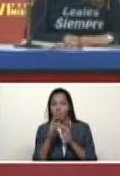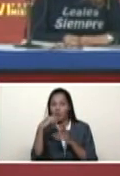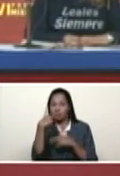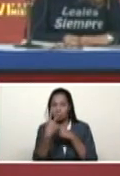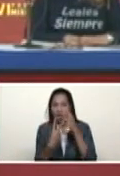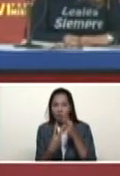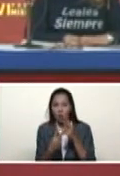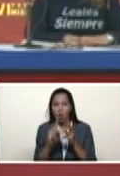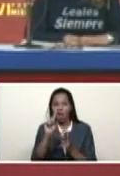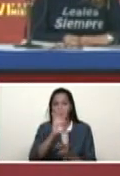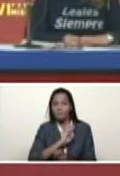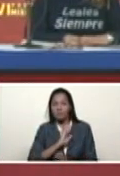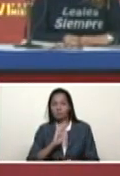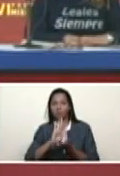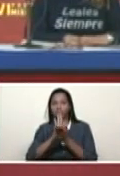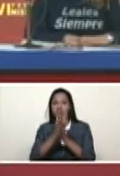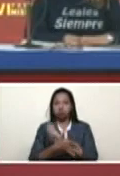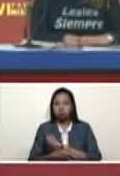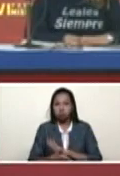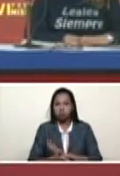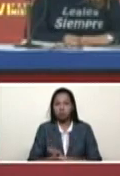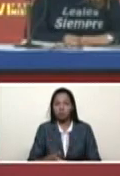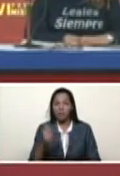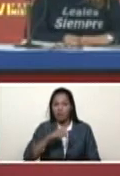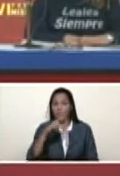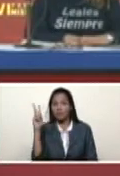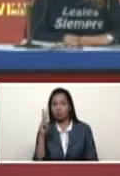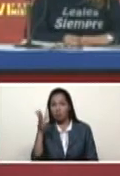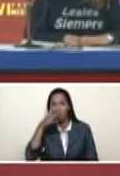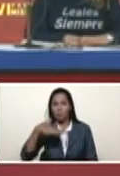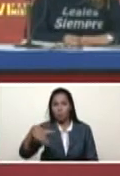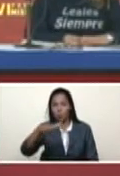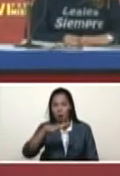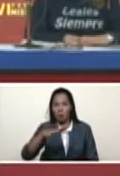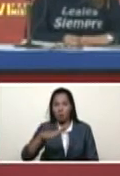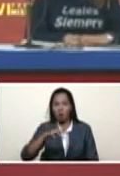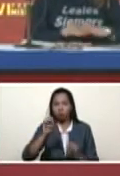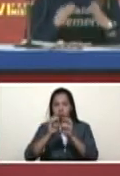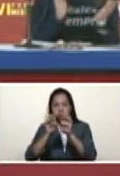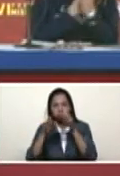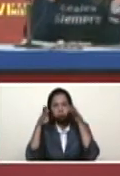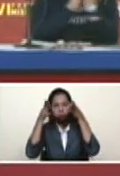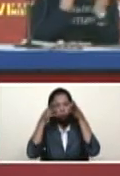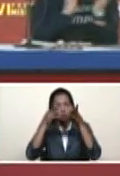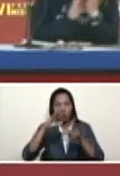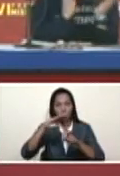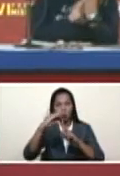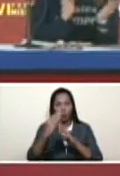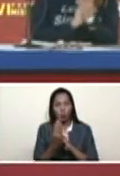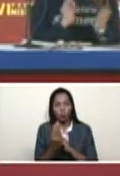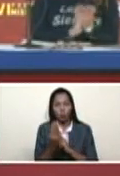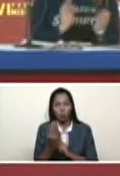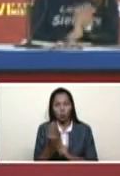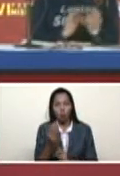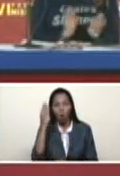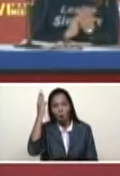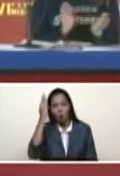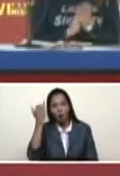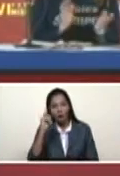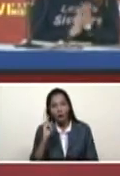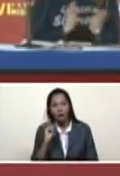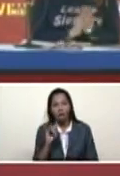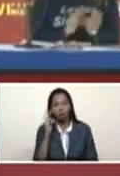Venezuela. Ya no hay pueblo ignorante, ahora hay un pueblo educado, culto, consciente,